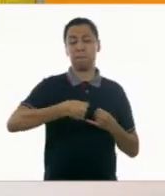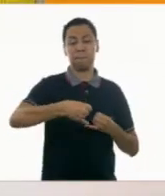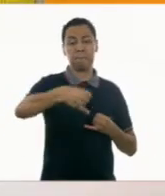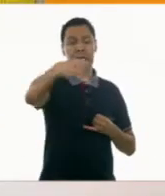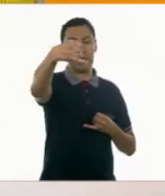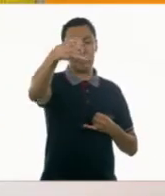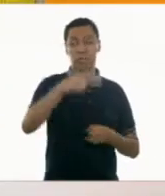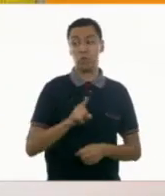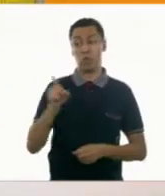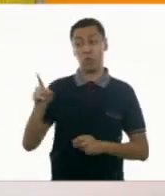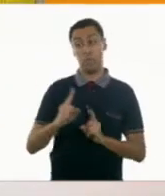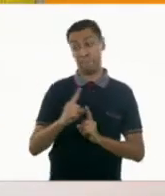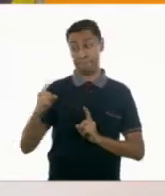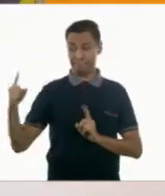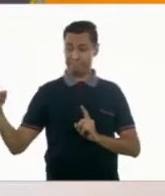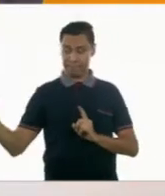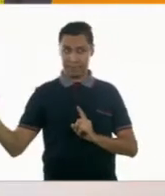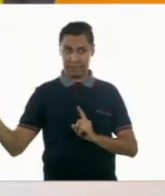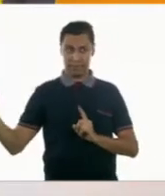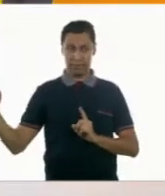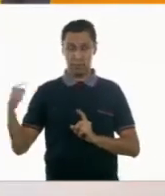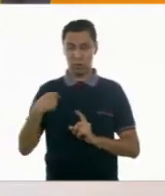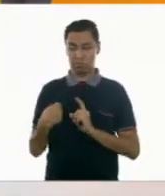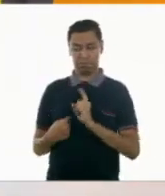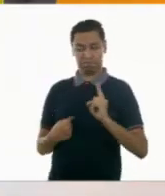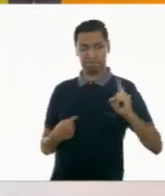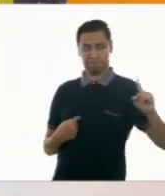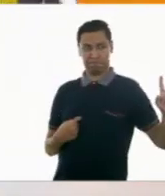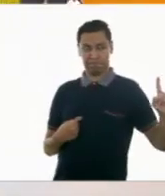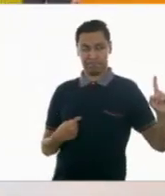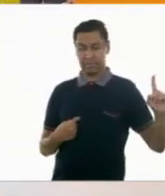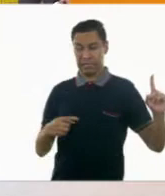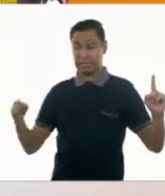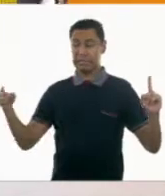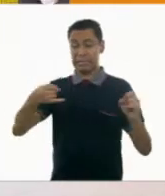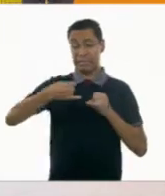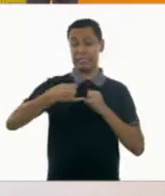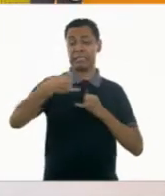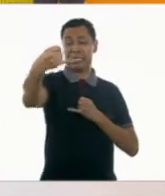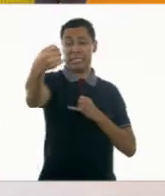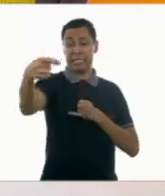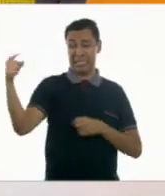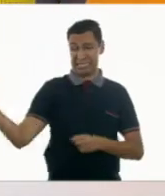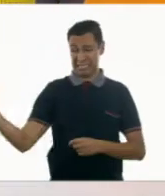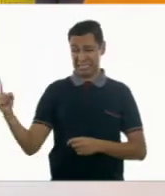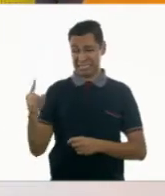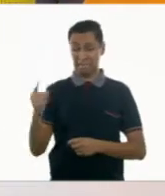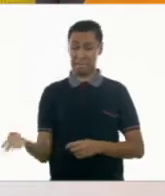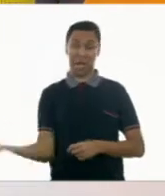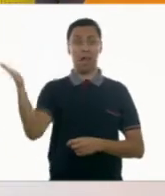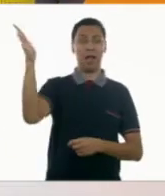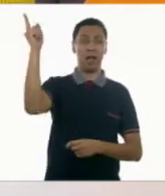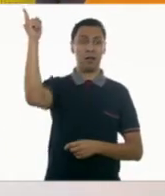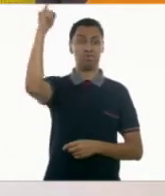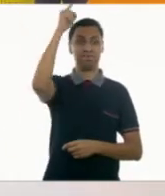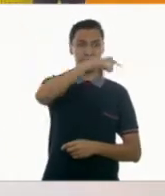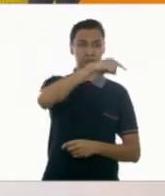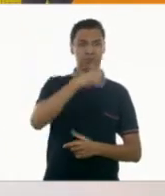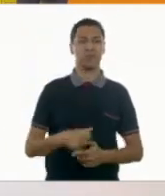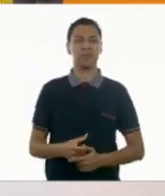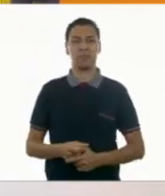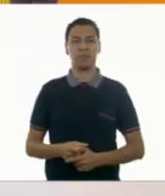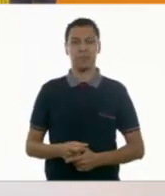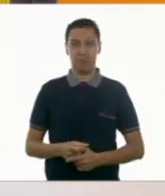colocas atrás, la vas a llevar con la mano, y cuando llegues aquí, vas a golpear la pelota para que la encerremos como si